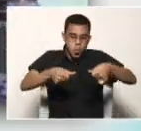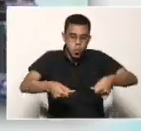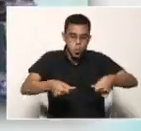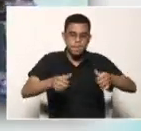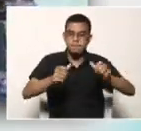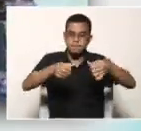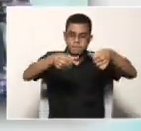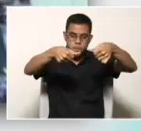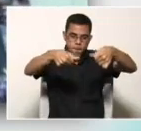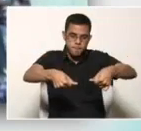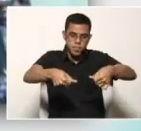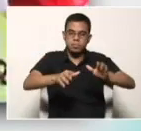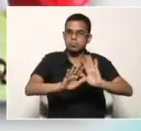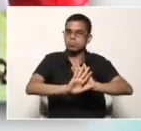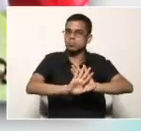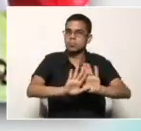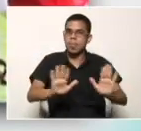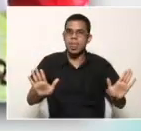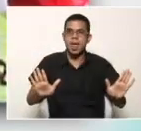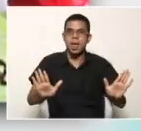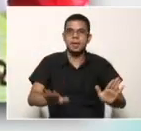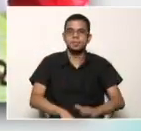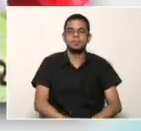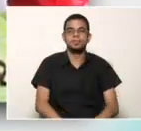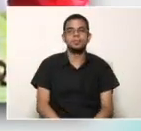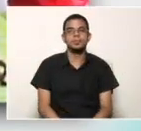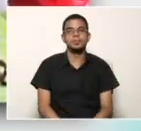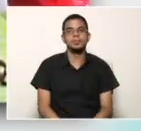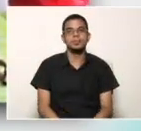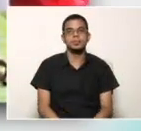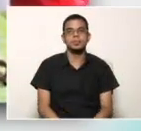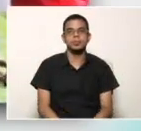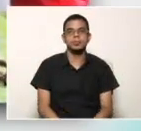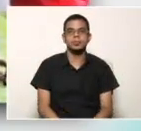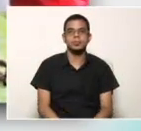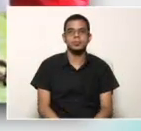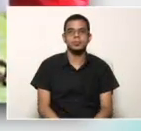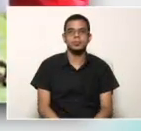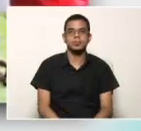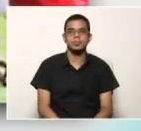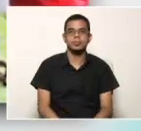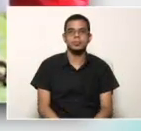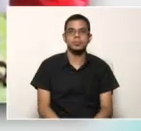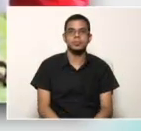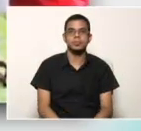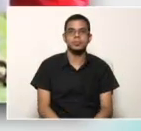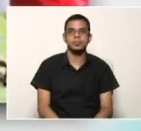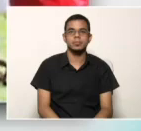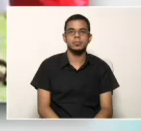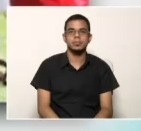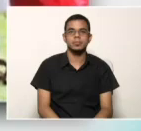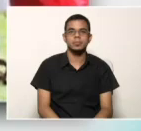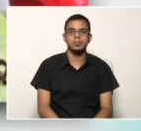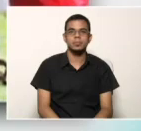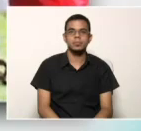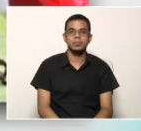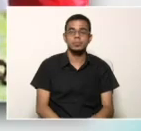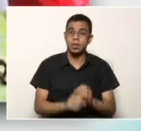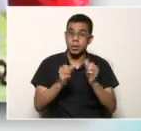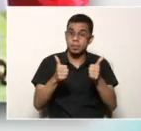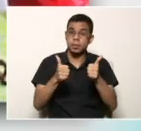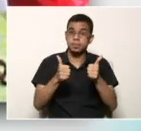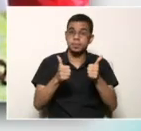los ganchitos puedan cerrar. Y bueno, ya tenemos la memoria RAM dentro de la tarjeta madre. ¿Okay?